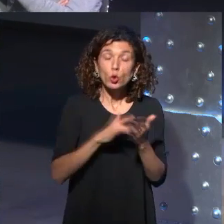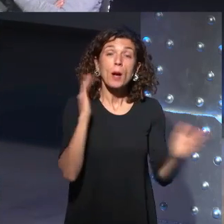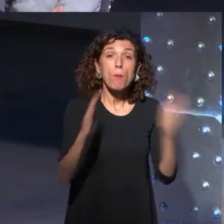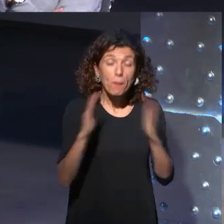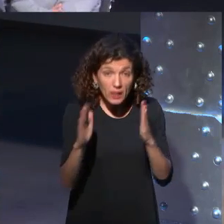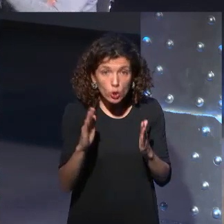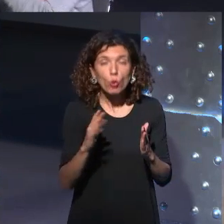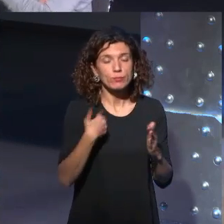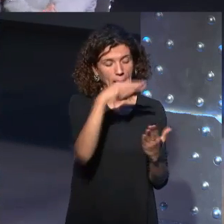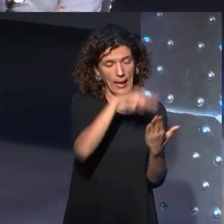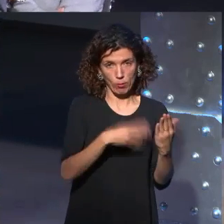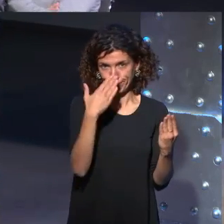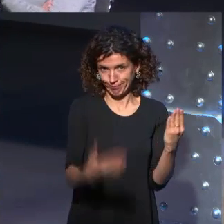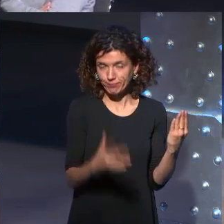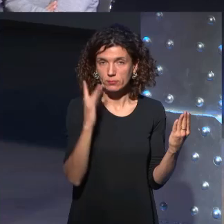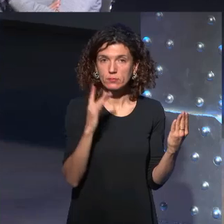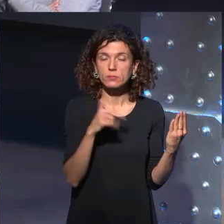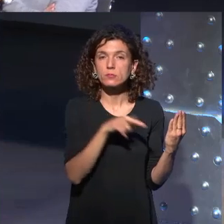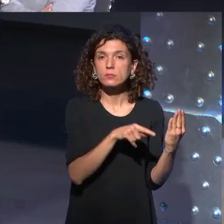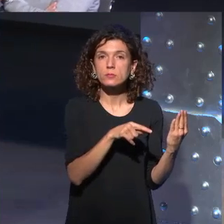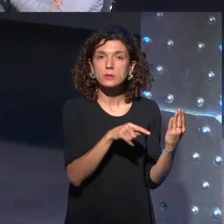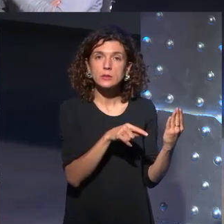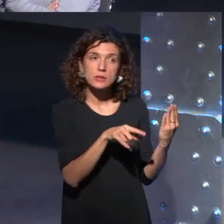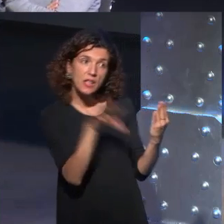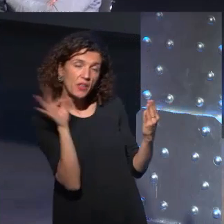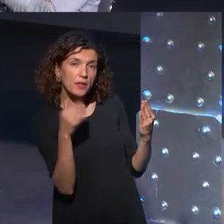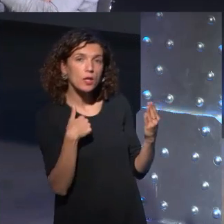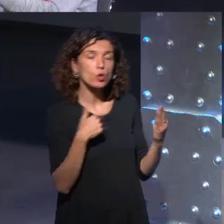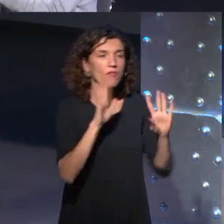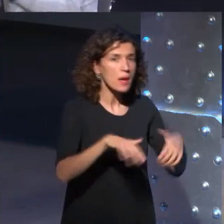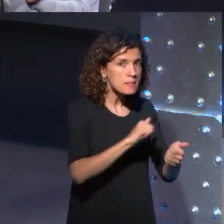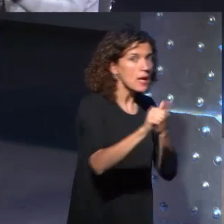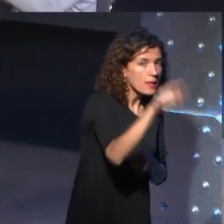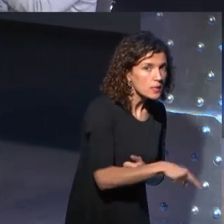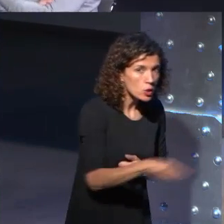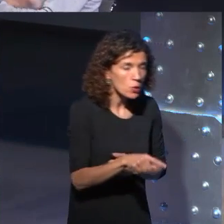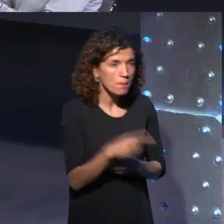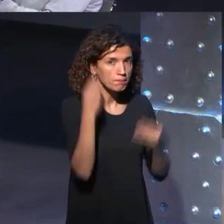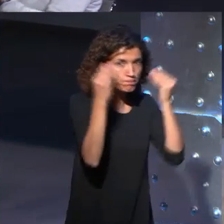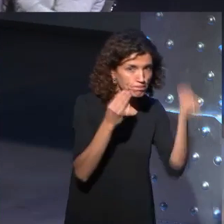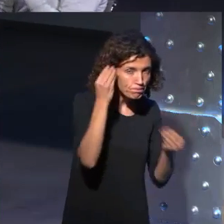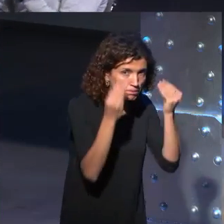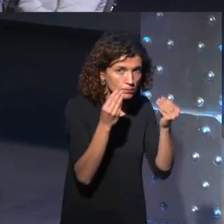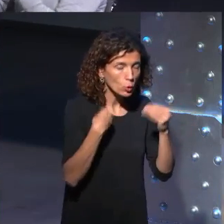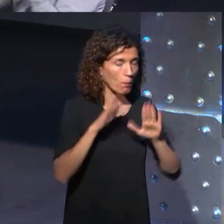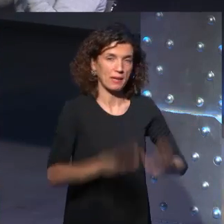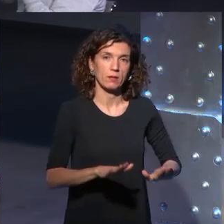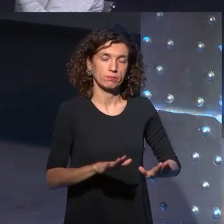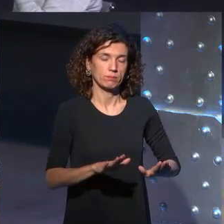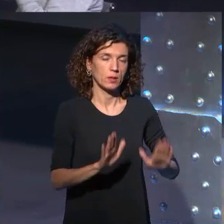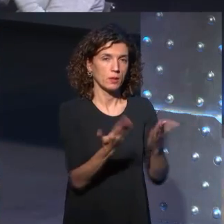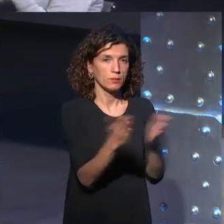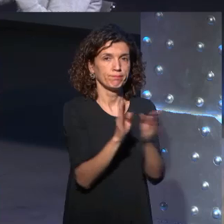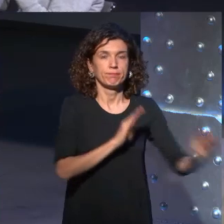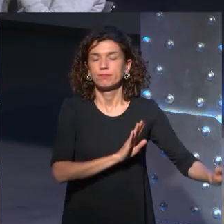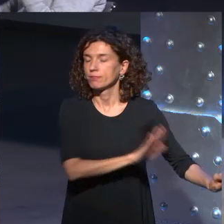el 5 no está ahí decidiendo si va a consumar la venganza o no, y eso no lo desvelamos, yo paré.